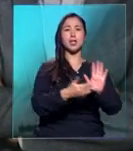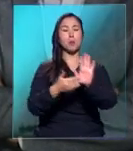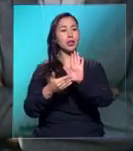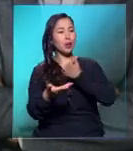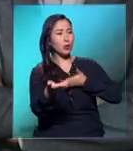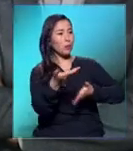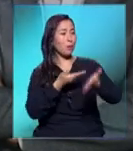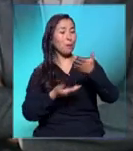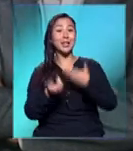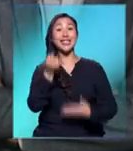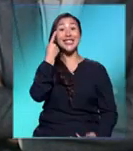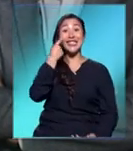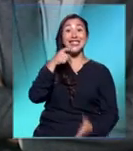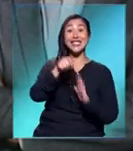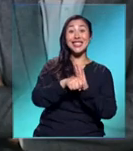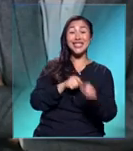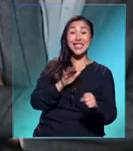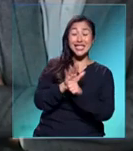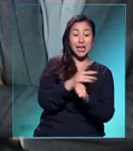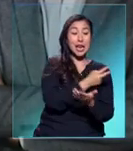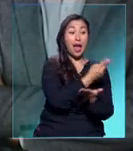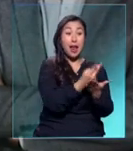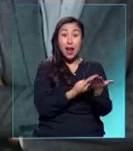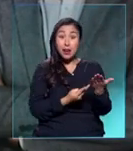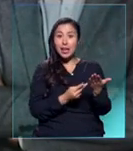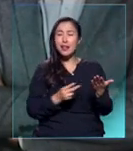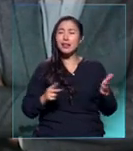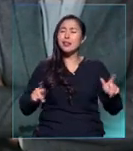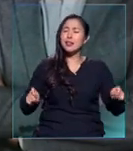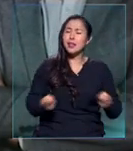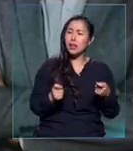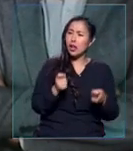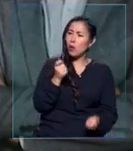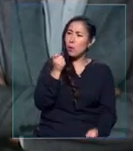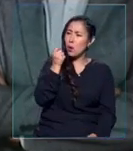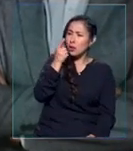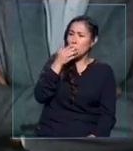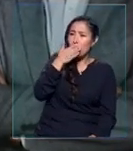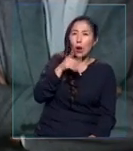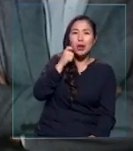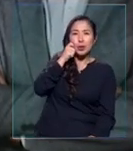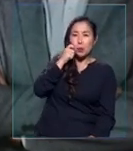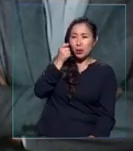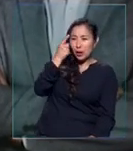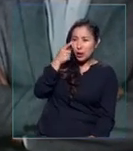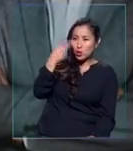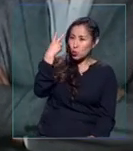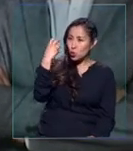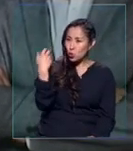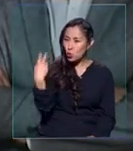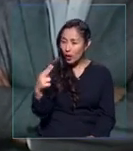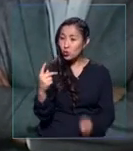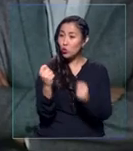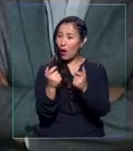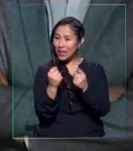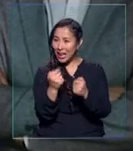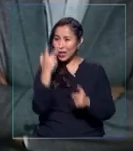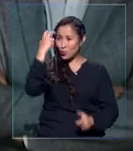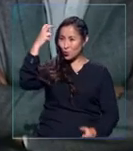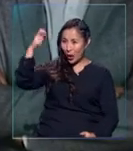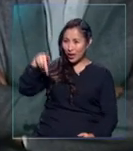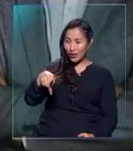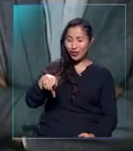mejor. Y el cine, como el arte, intenta entender mejor al ser humano, sus sueños, sus capacidades, sus